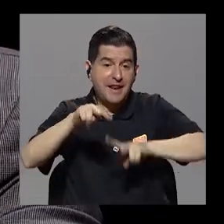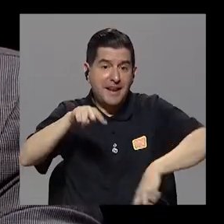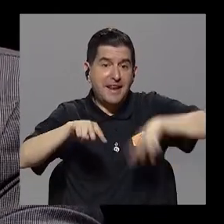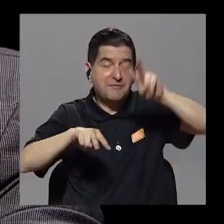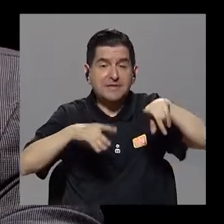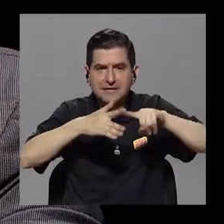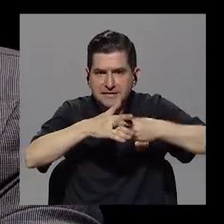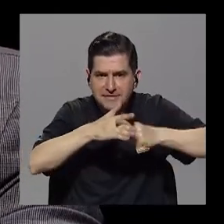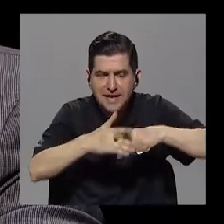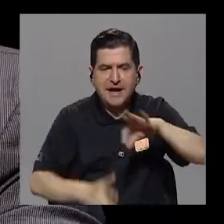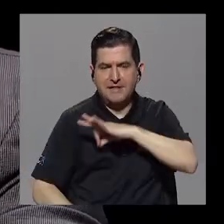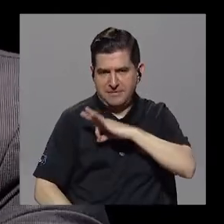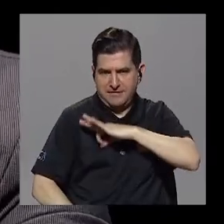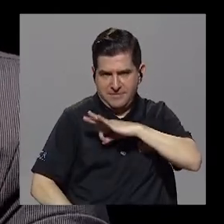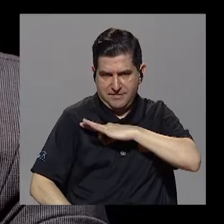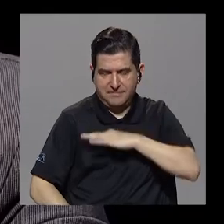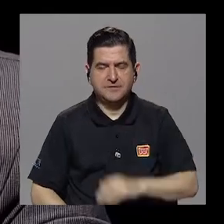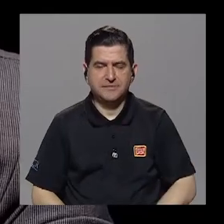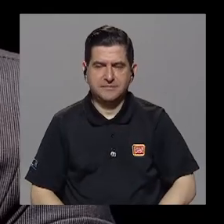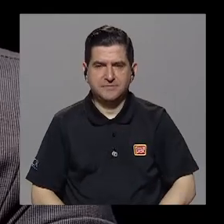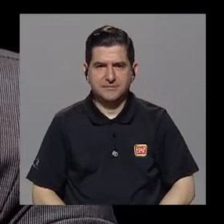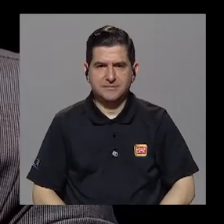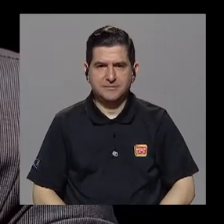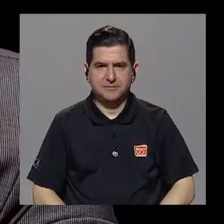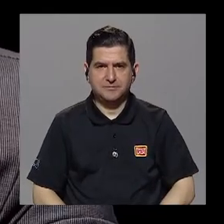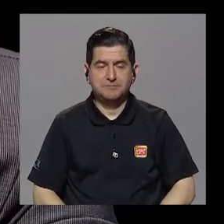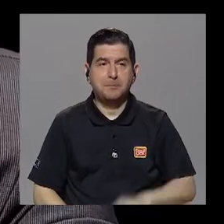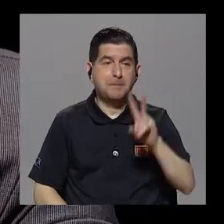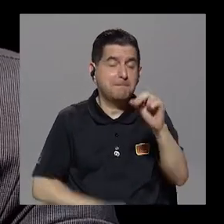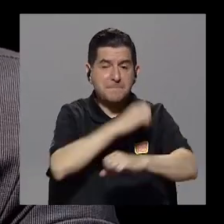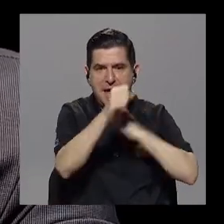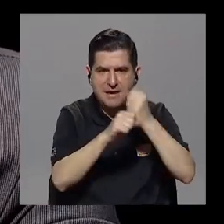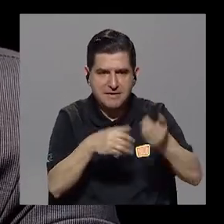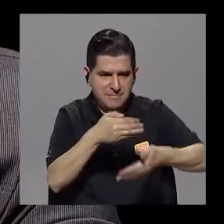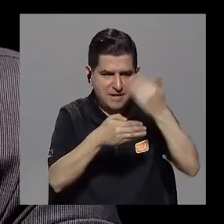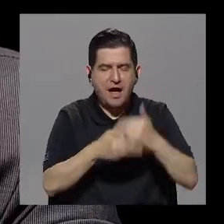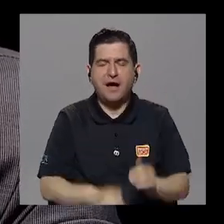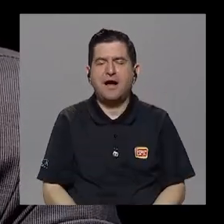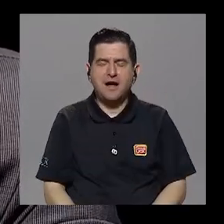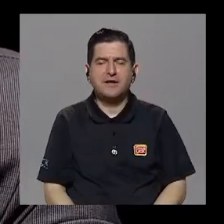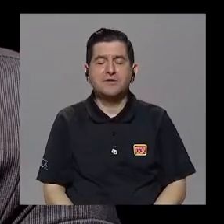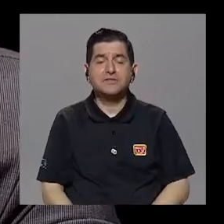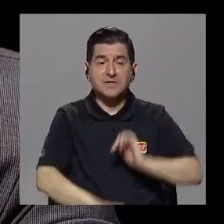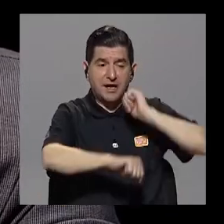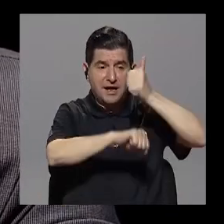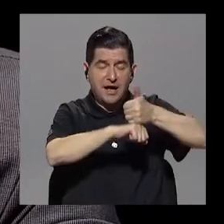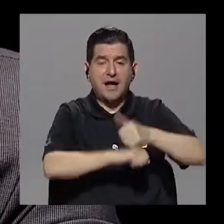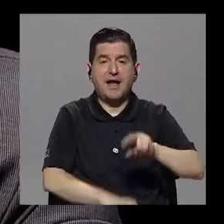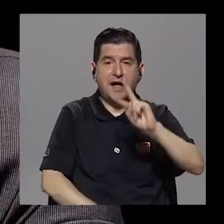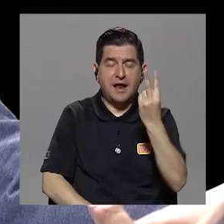el ajuste de los beneficios es que como hace 20 años sabiamente creamos